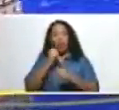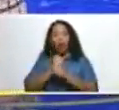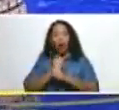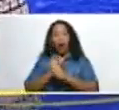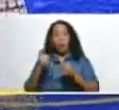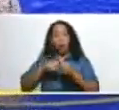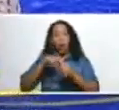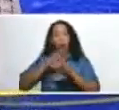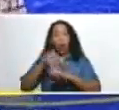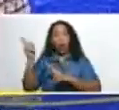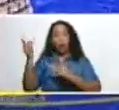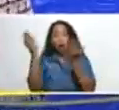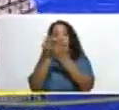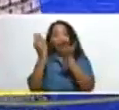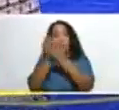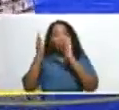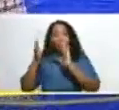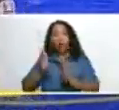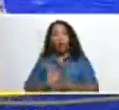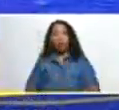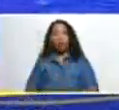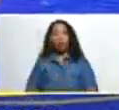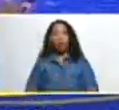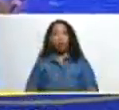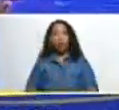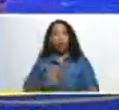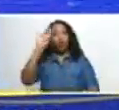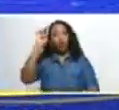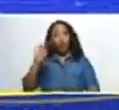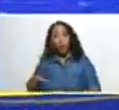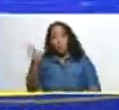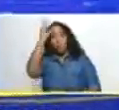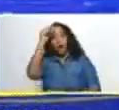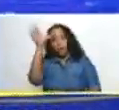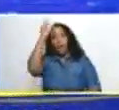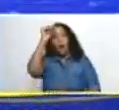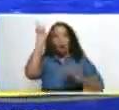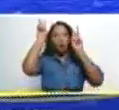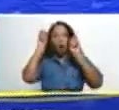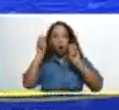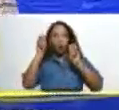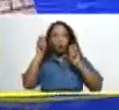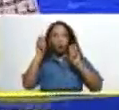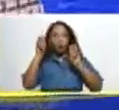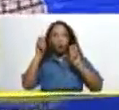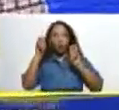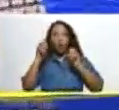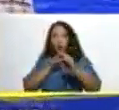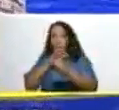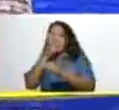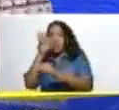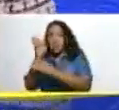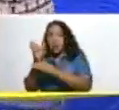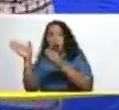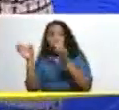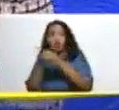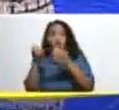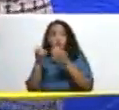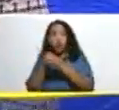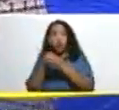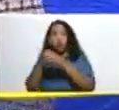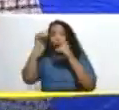una escuela. Es una escuela. Uno todos los días aprende algo. Uno sale y va a un procedimiento y